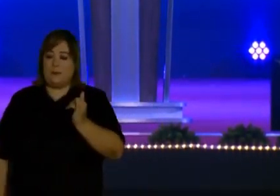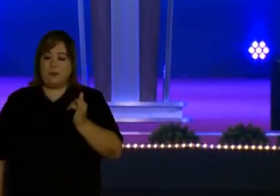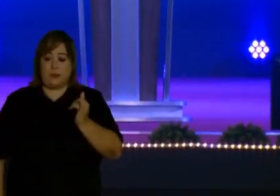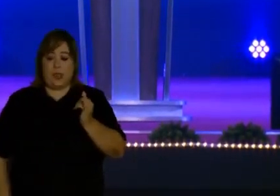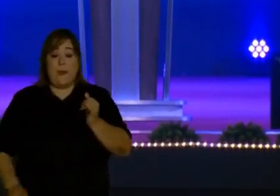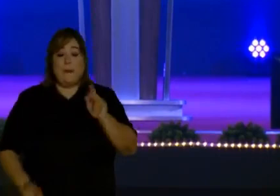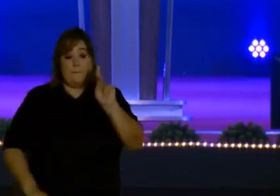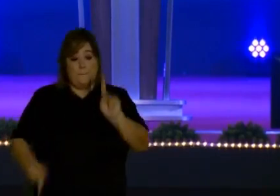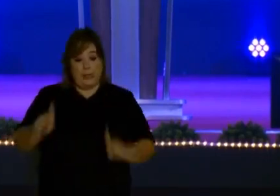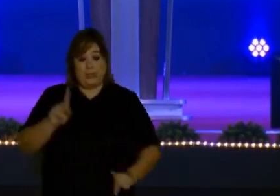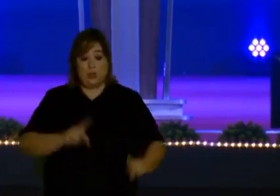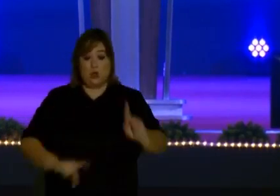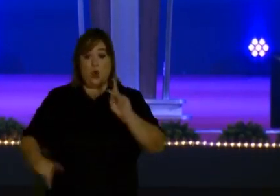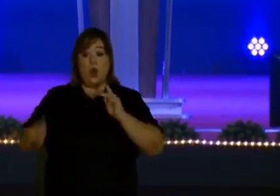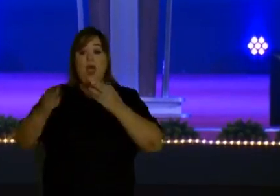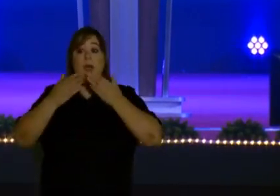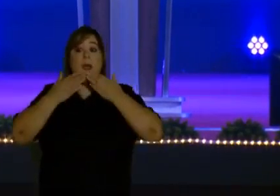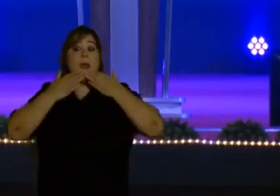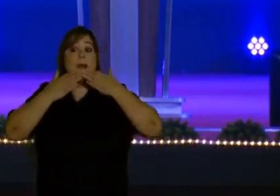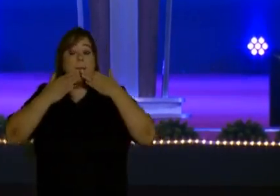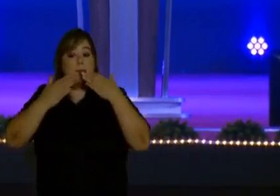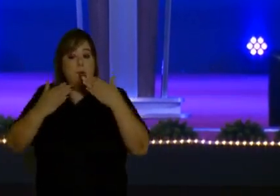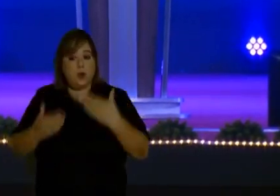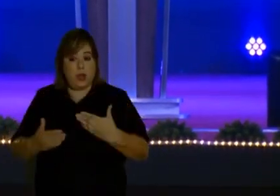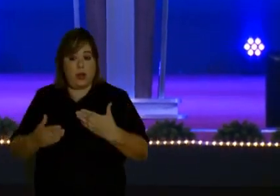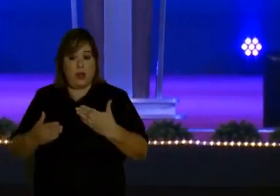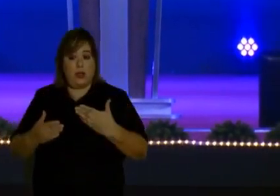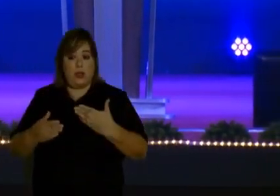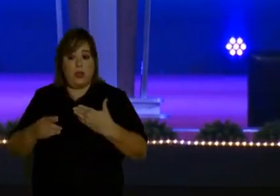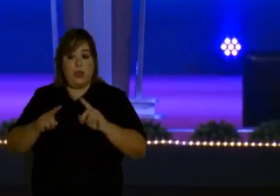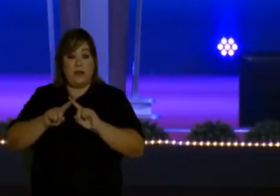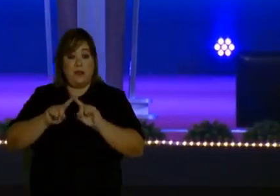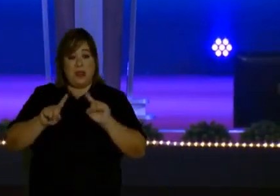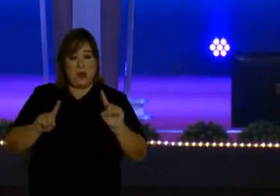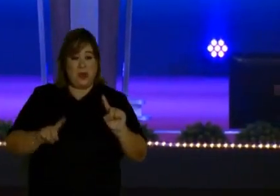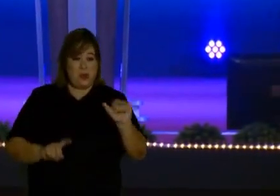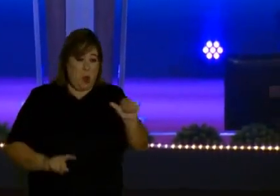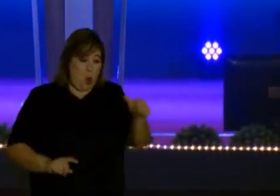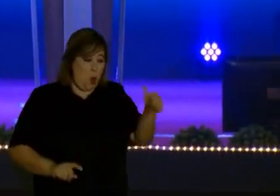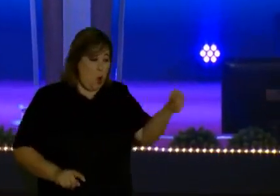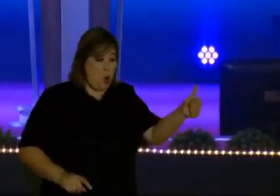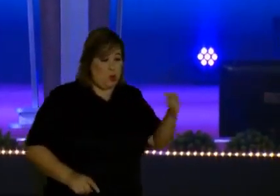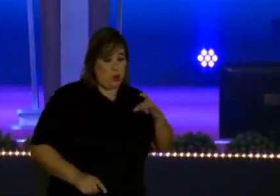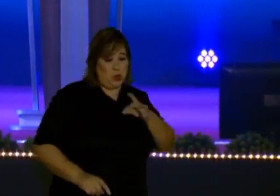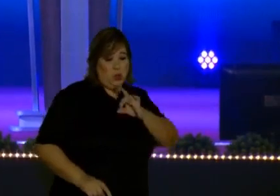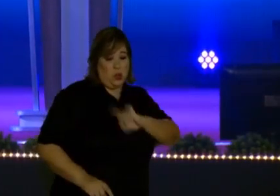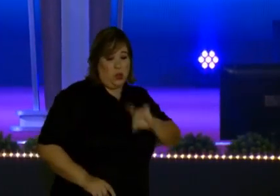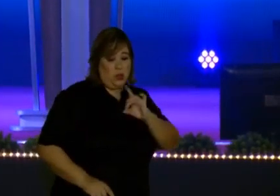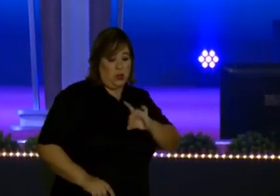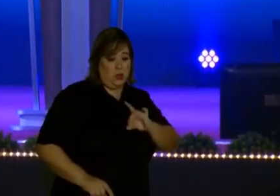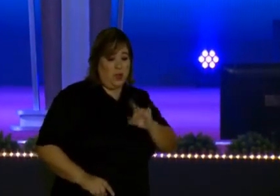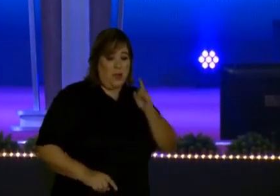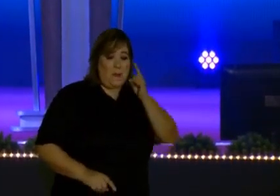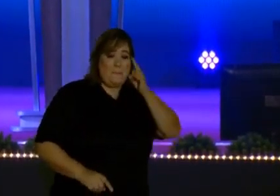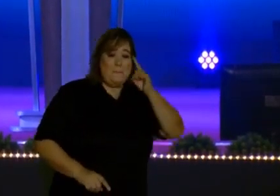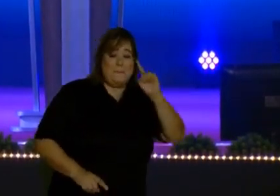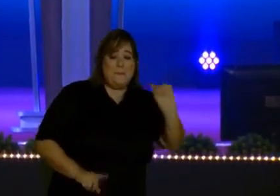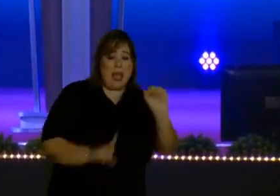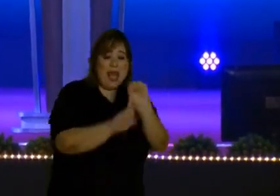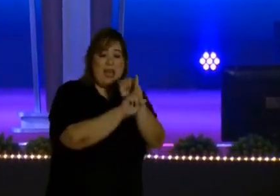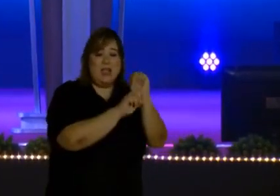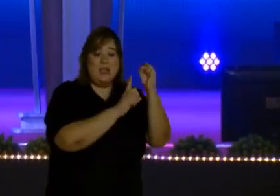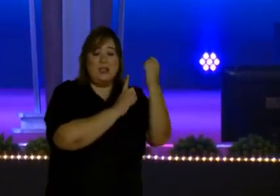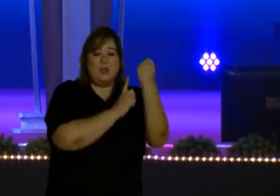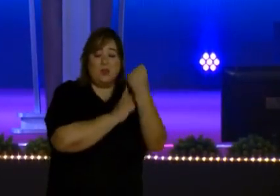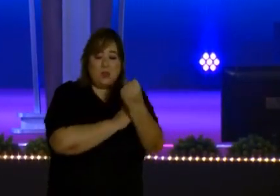que lo hacen porque hay cosas y hay cosas, pero hay otros que se están aprovechando para establecer una agenda socialista